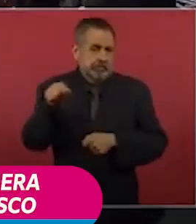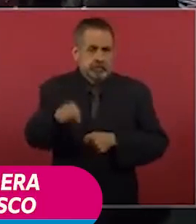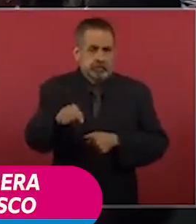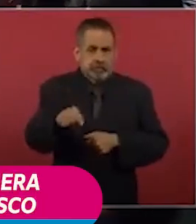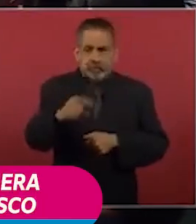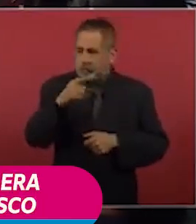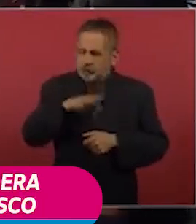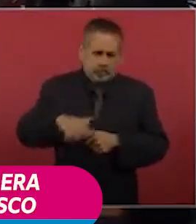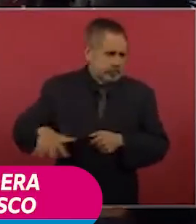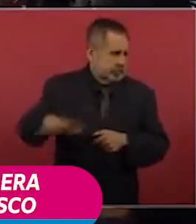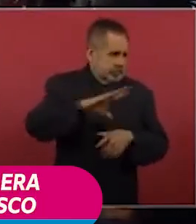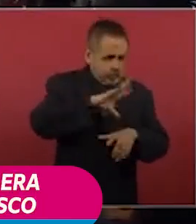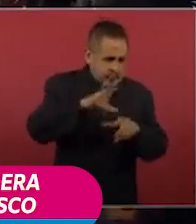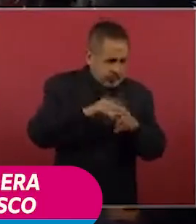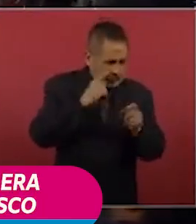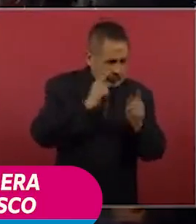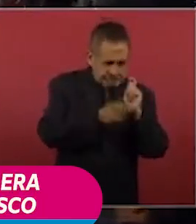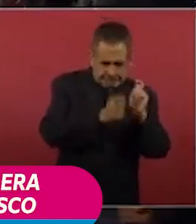todo el sistema